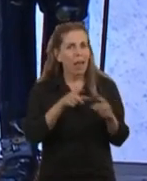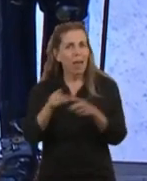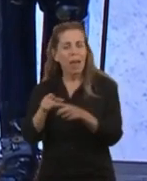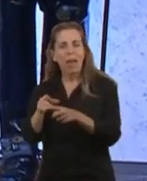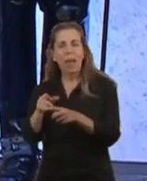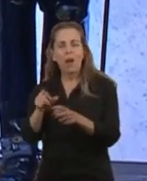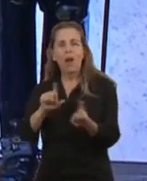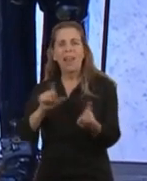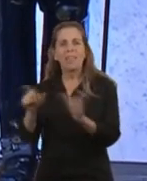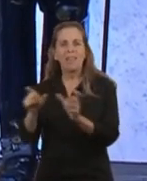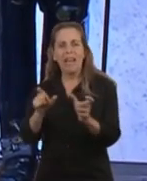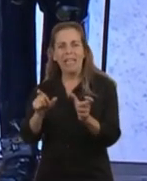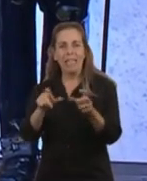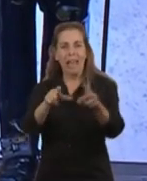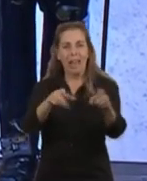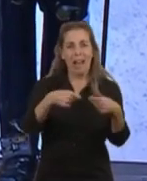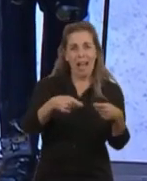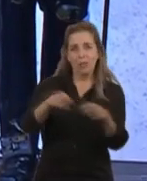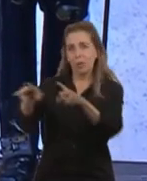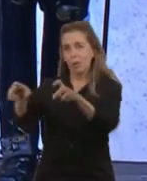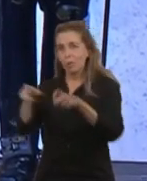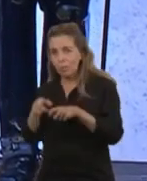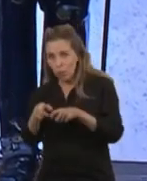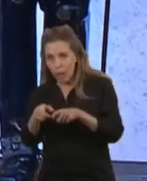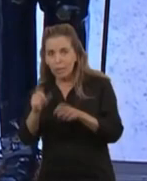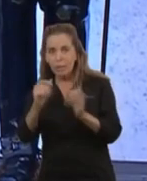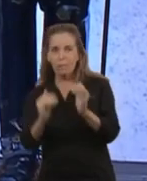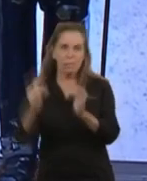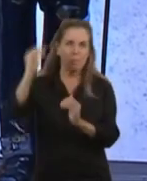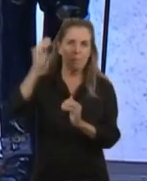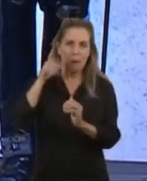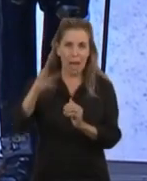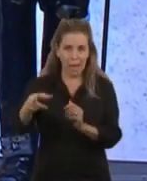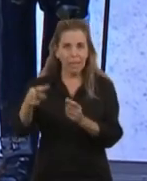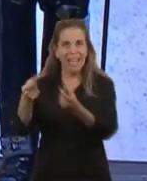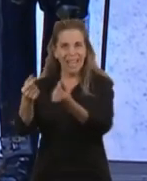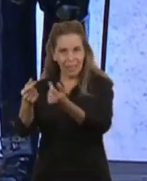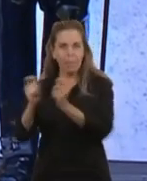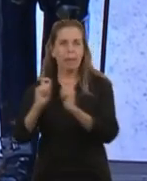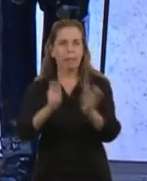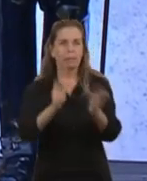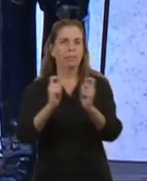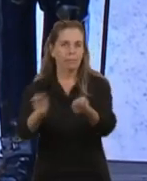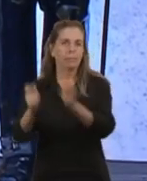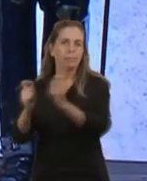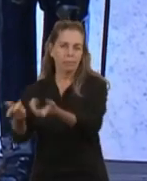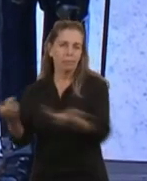devuelto a los argentinos a través de reducción de impuestos, porque no hay destino posible para nuestra